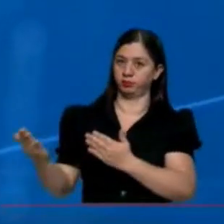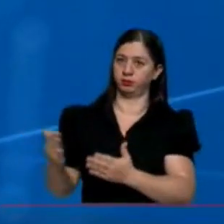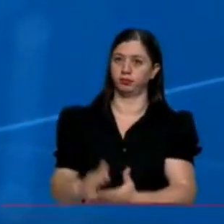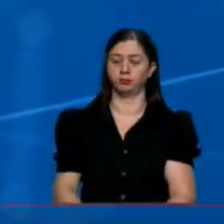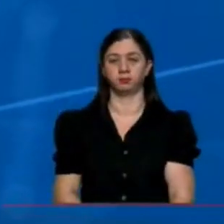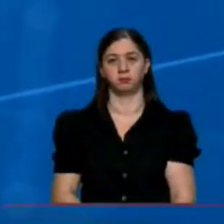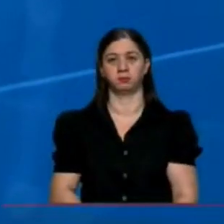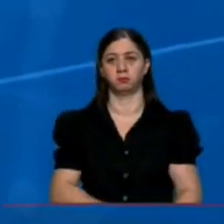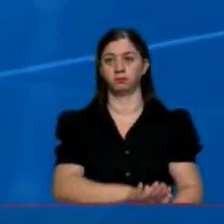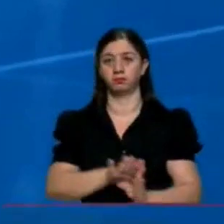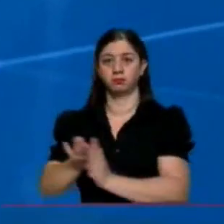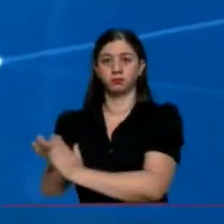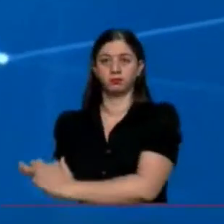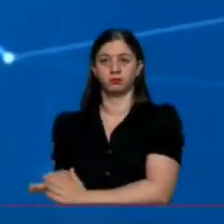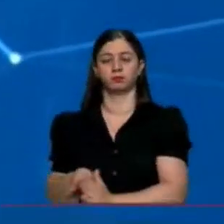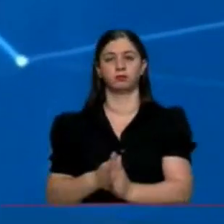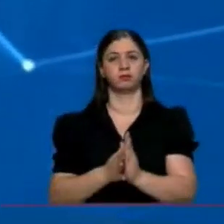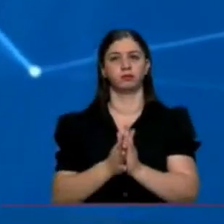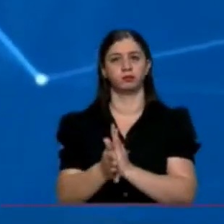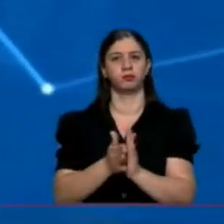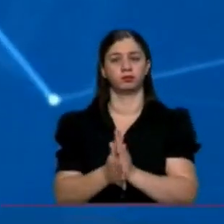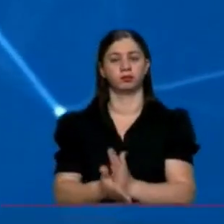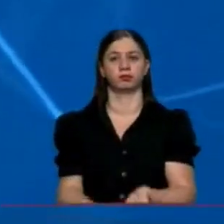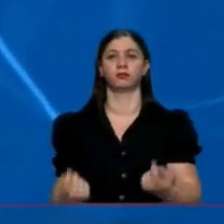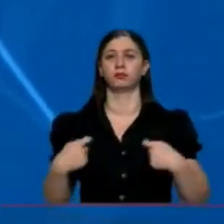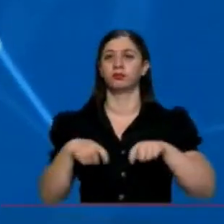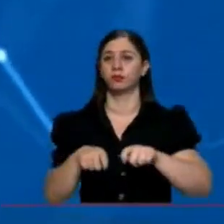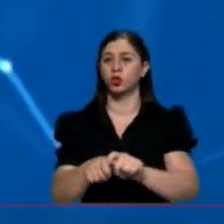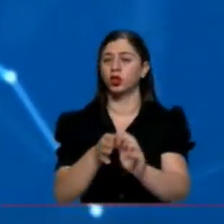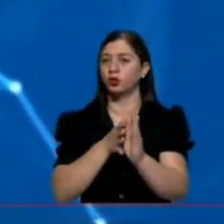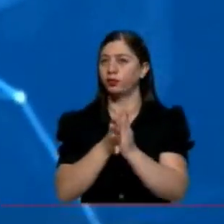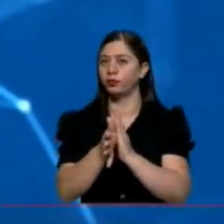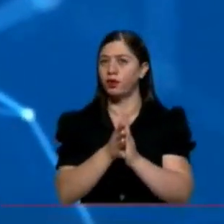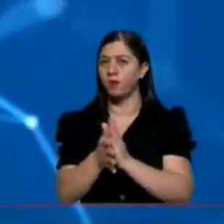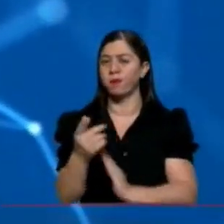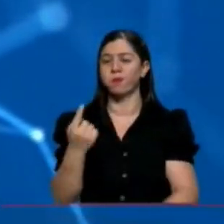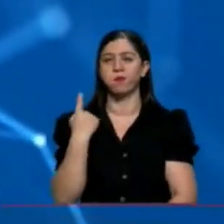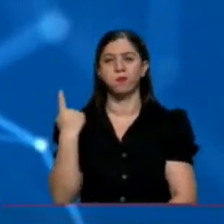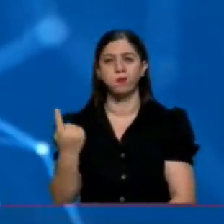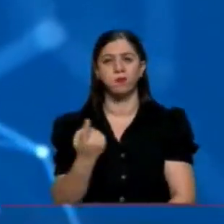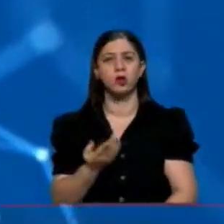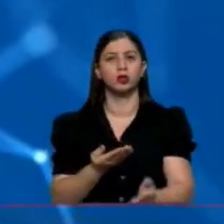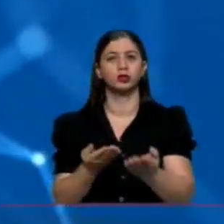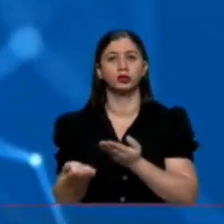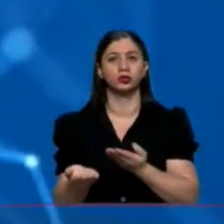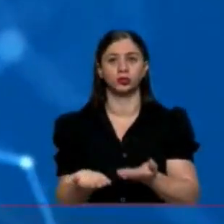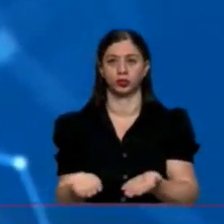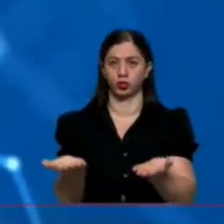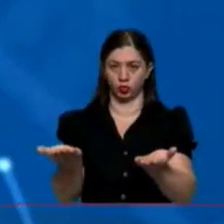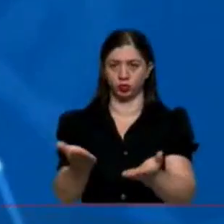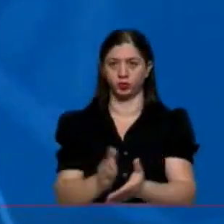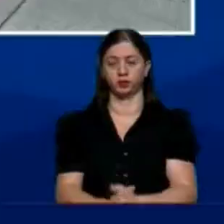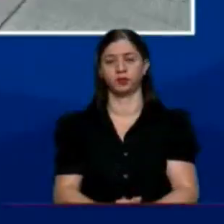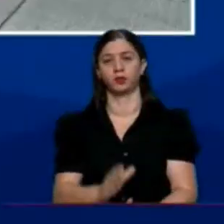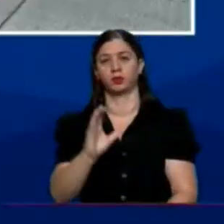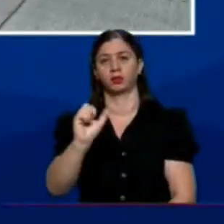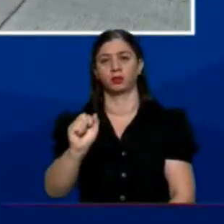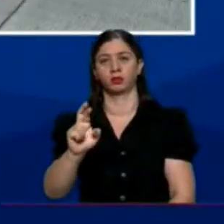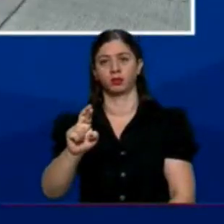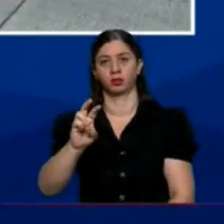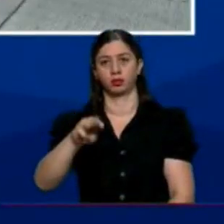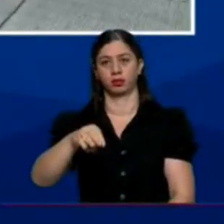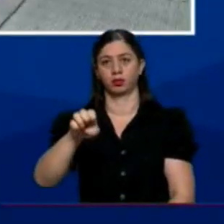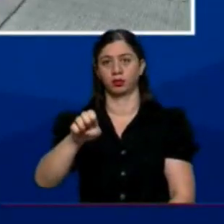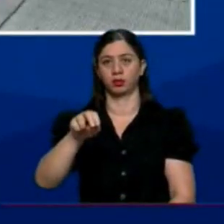y vamos a cambiar de nuevo la señal porque voy a cerrar este bloque de información general y de servicio con usted, Carmen Alicia